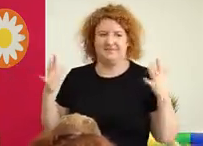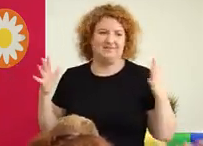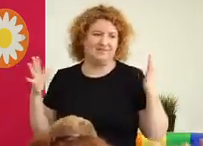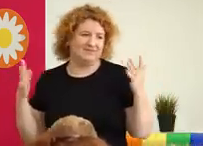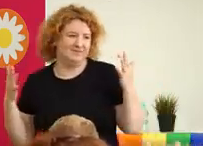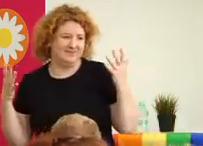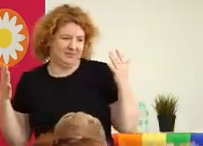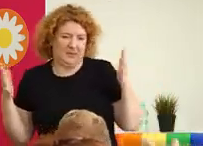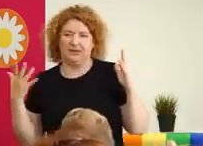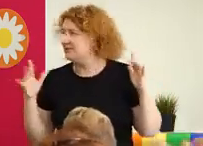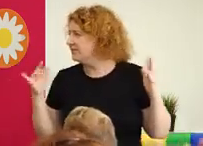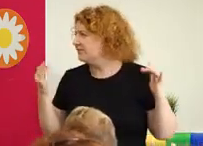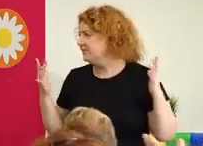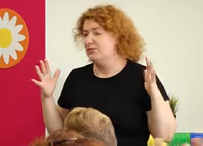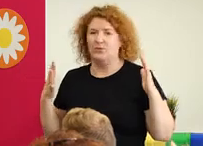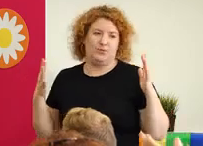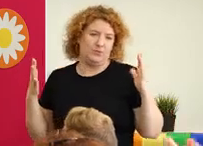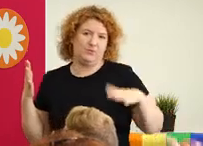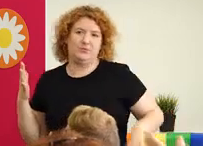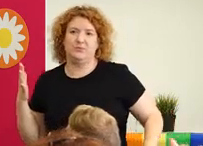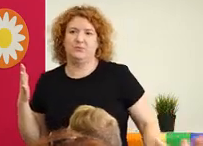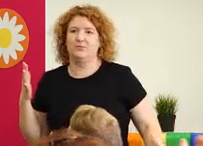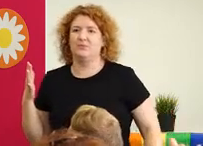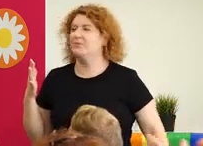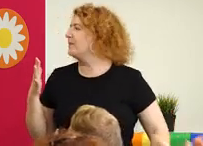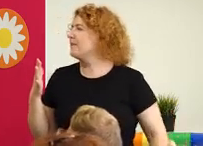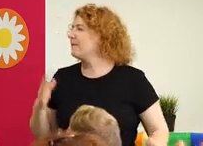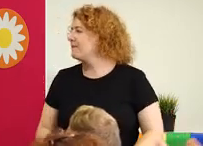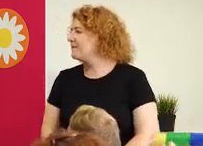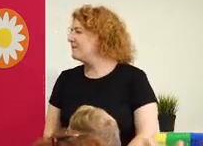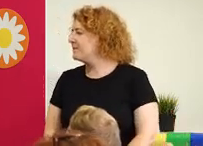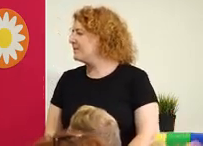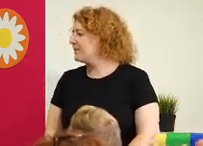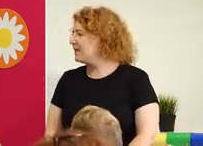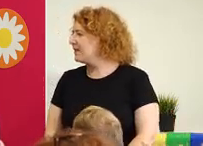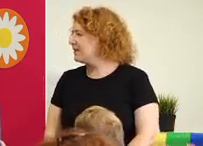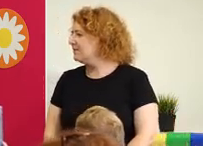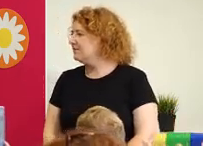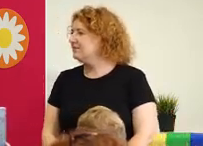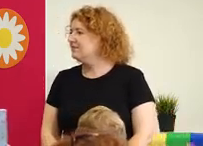una foto de familia. Que viva el orgullo LGTBI, que viva la lucha del pueblo palestino.